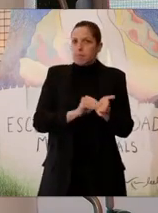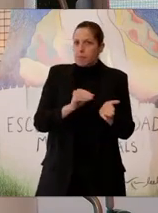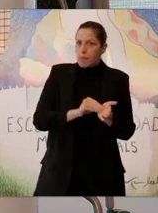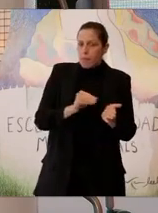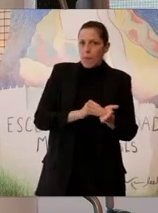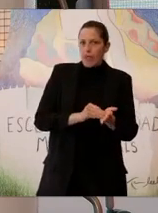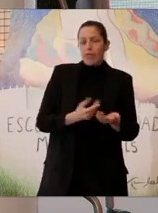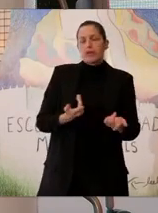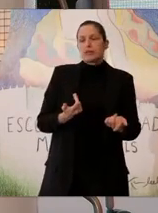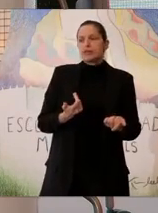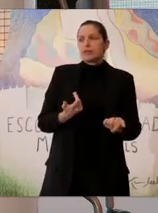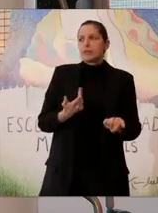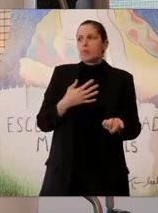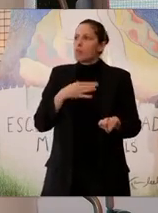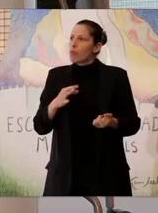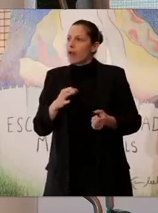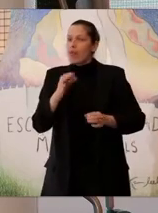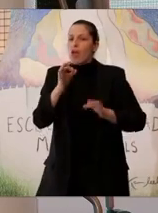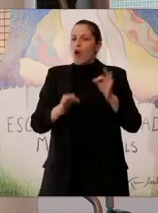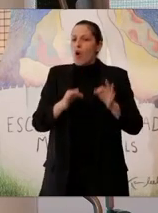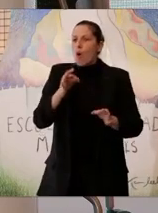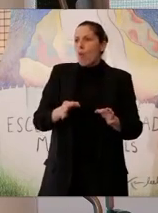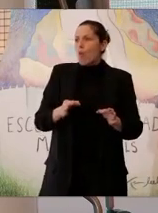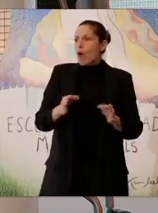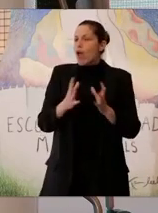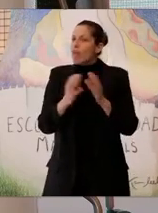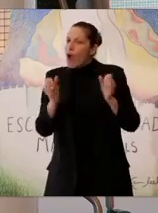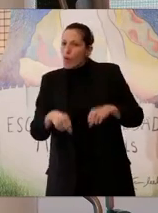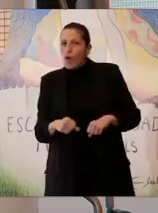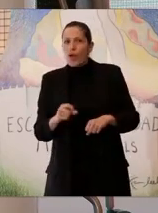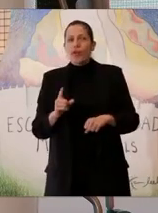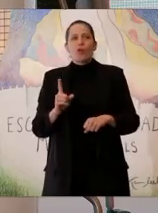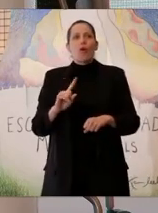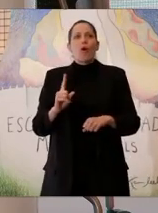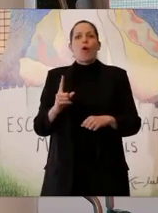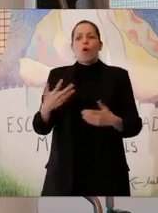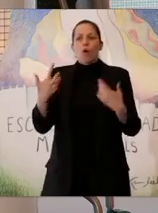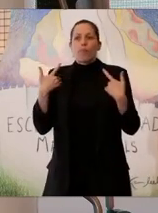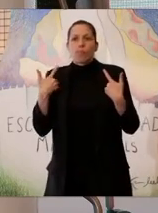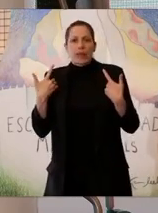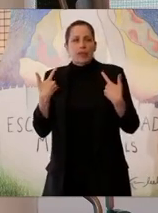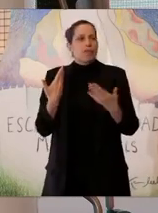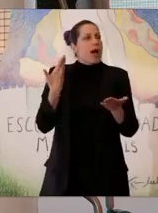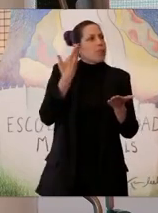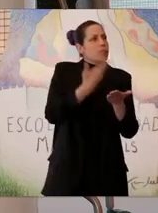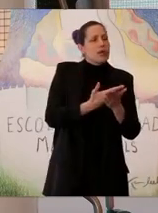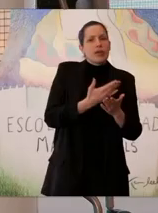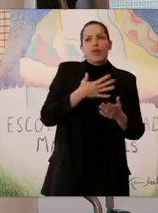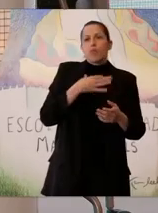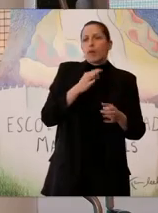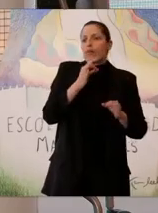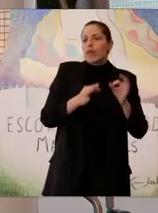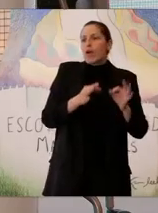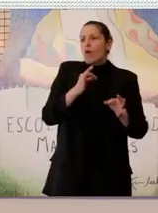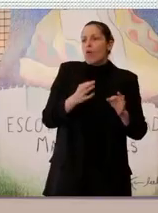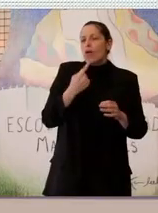otro. El juez la acordará o no la acordará, y si no se la pide la víctima, ya sé yo que el juez va a decir que tururú, que aquí no hay orden de